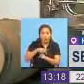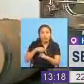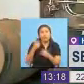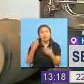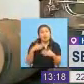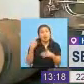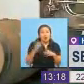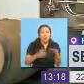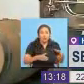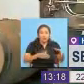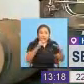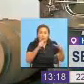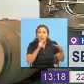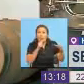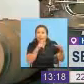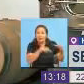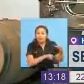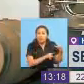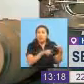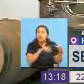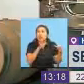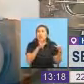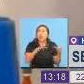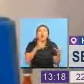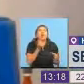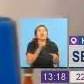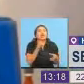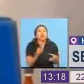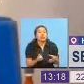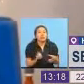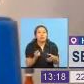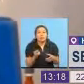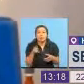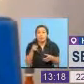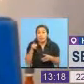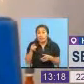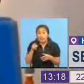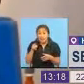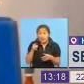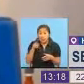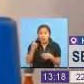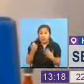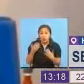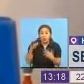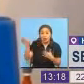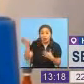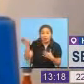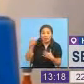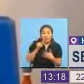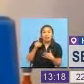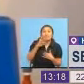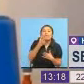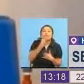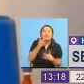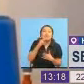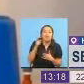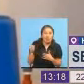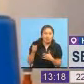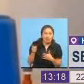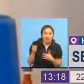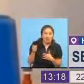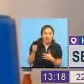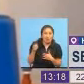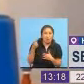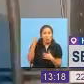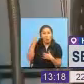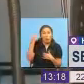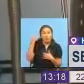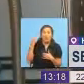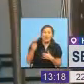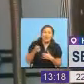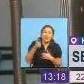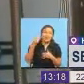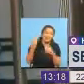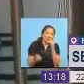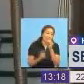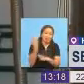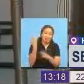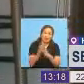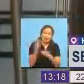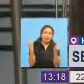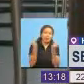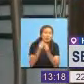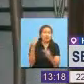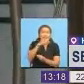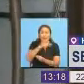tachos son similares a los que se usan en qué provincia? Estos traemos de Mendoza, porque ahí, como está la mayor producción de vinos, qué sé